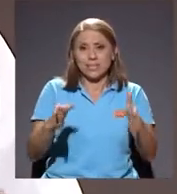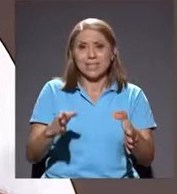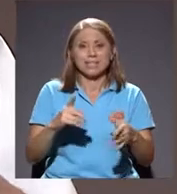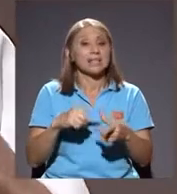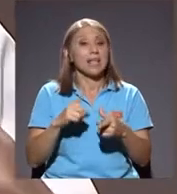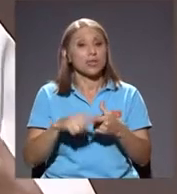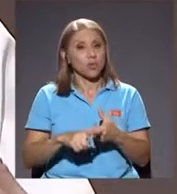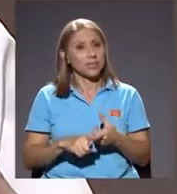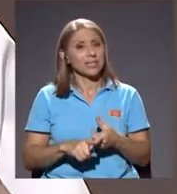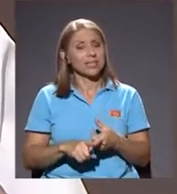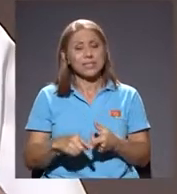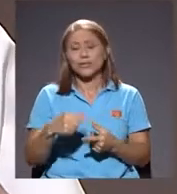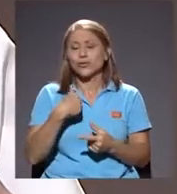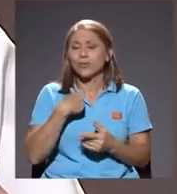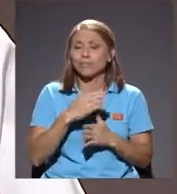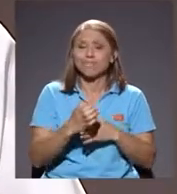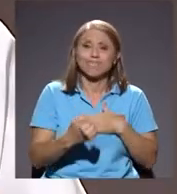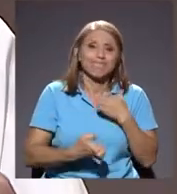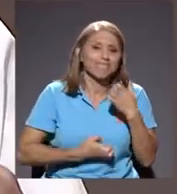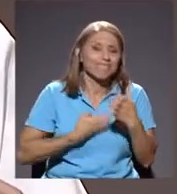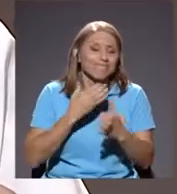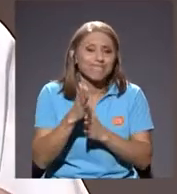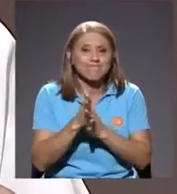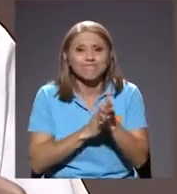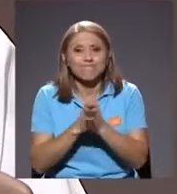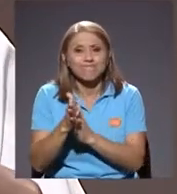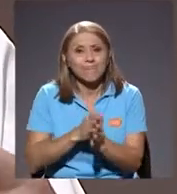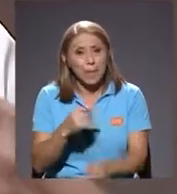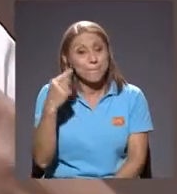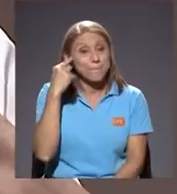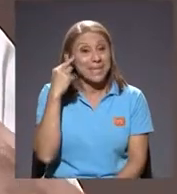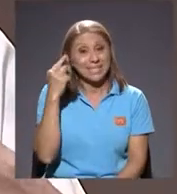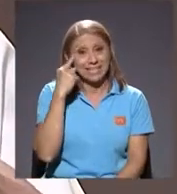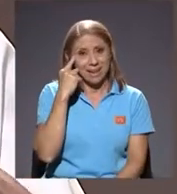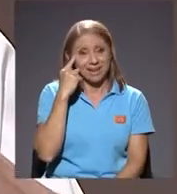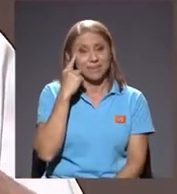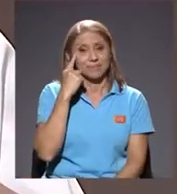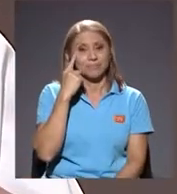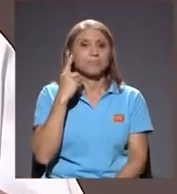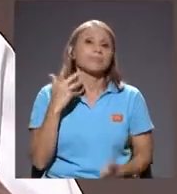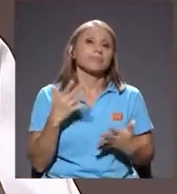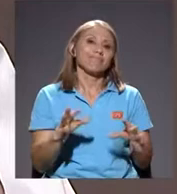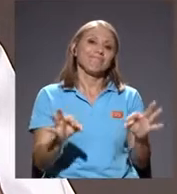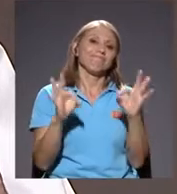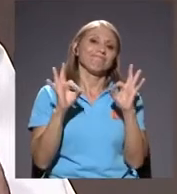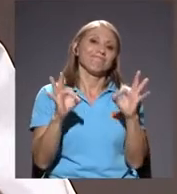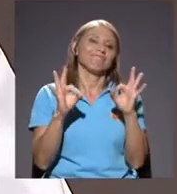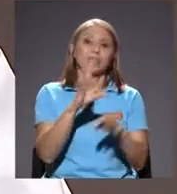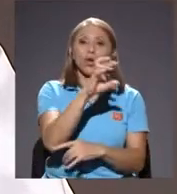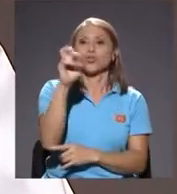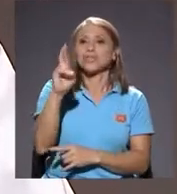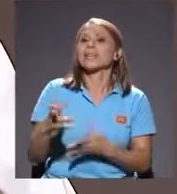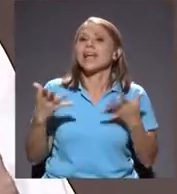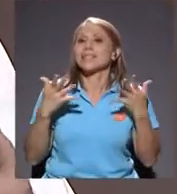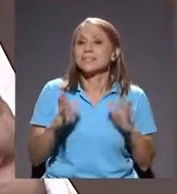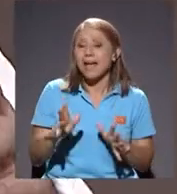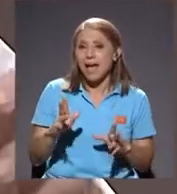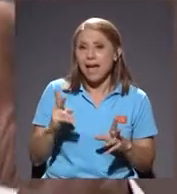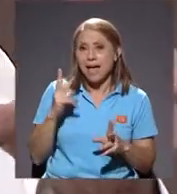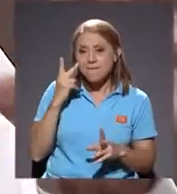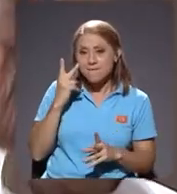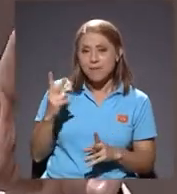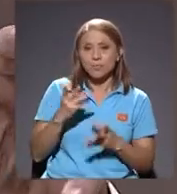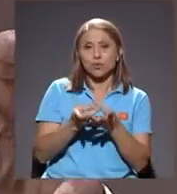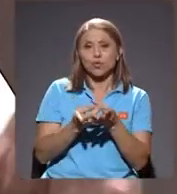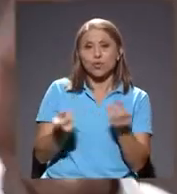me llena de ilusión ver pensar de que dichosamente ya en cosas de que empezamos a ver soluciones si